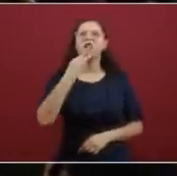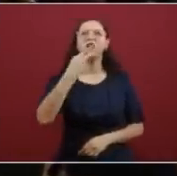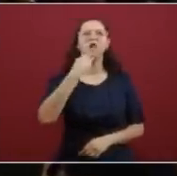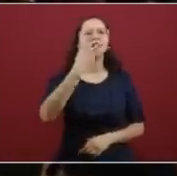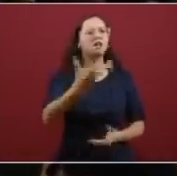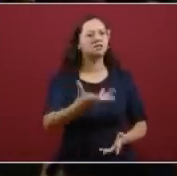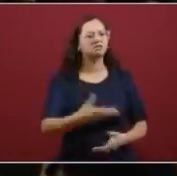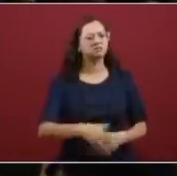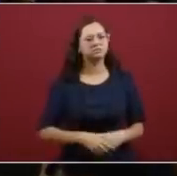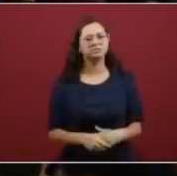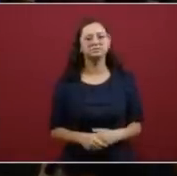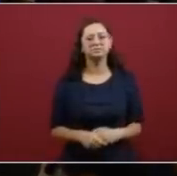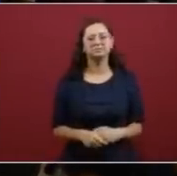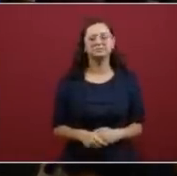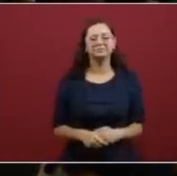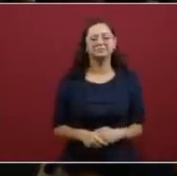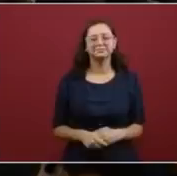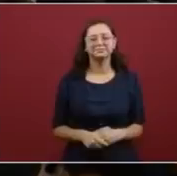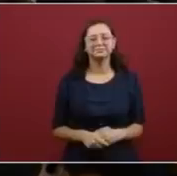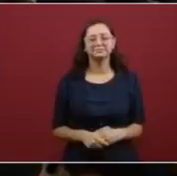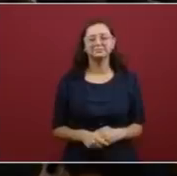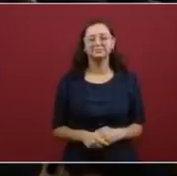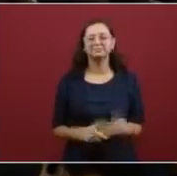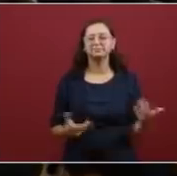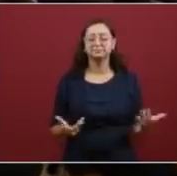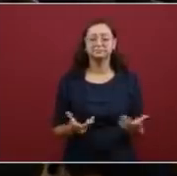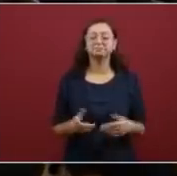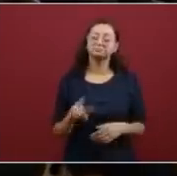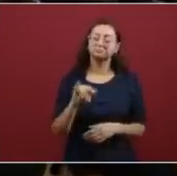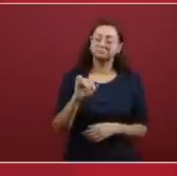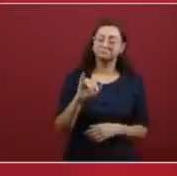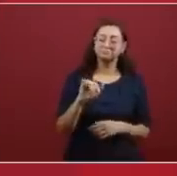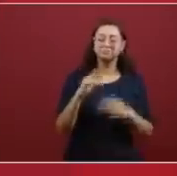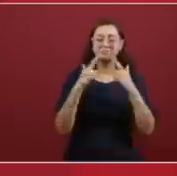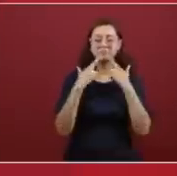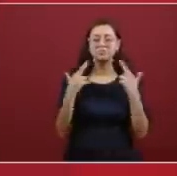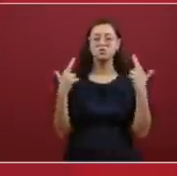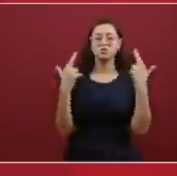Sí, hubo esta reunión